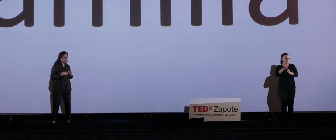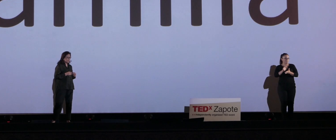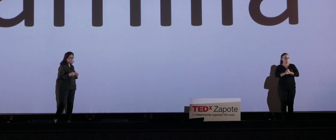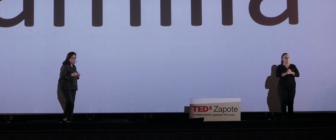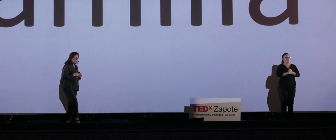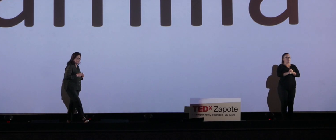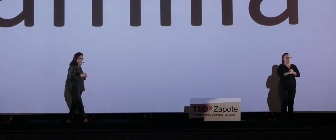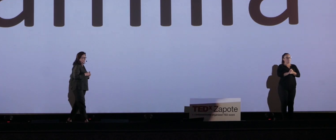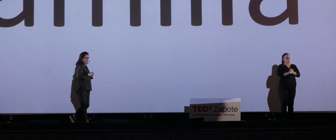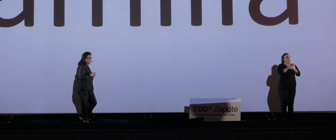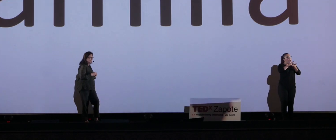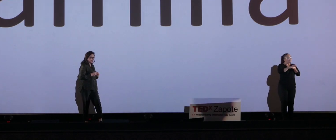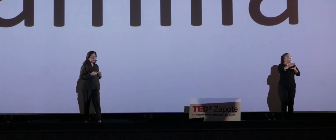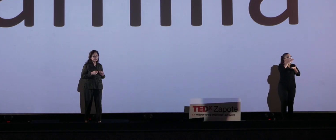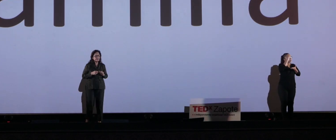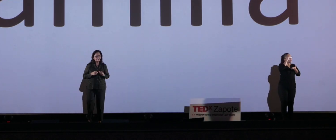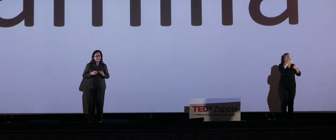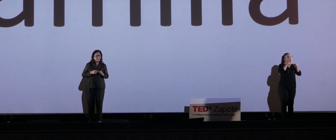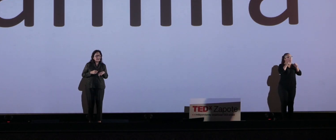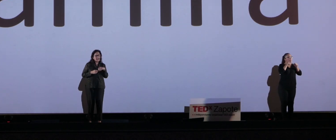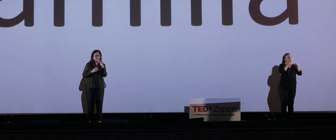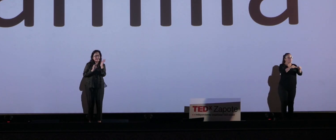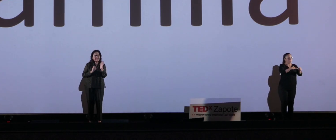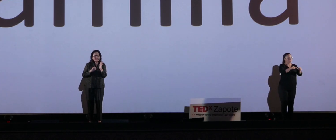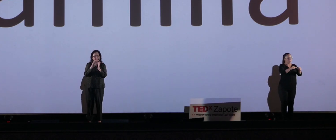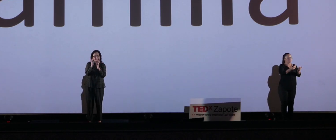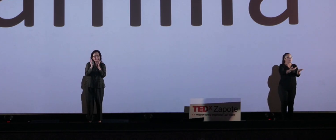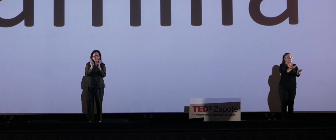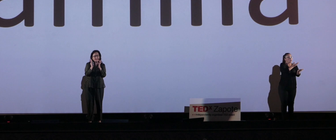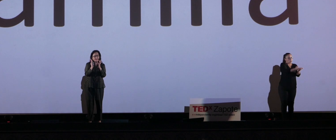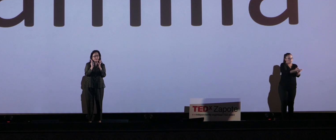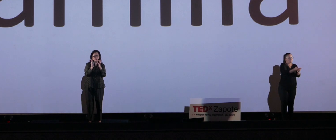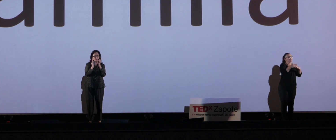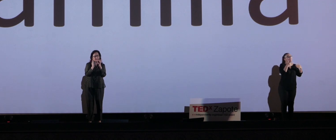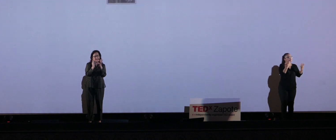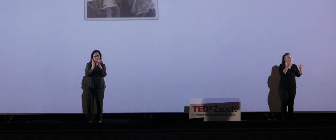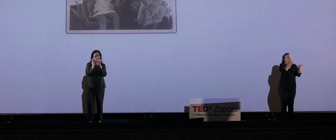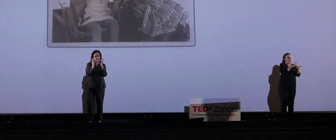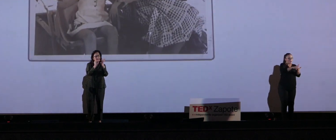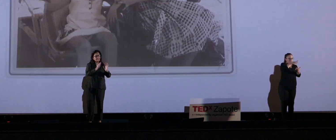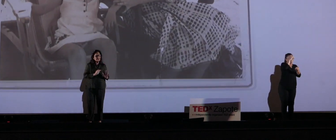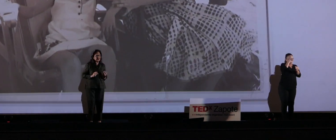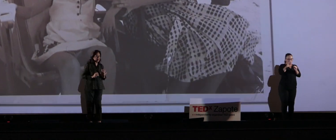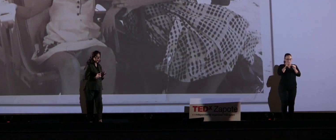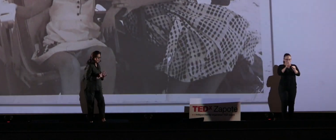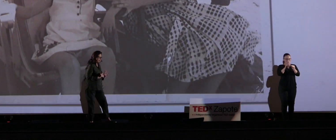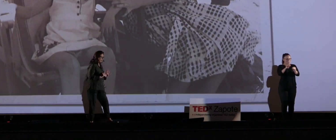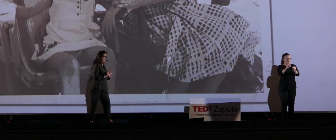el aprendizaje permanente es que aprender y enseñar son dos caras de una misma